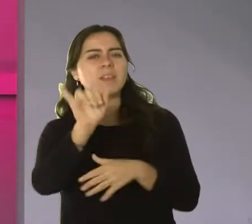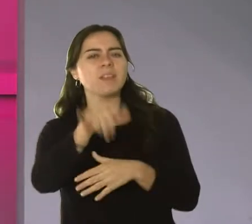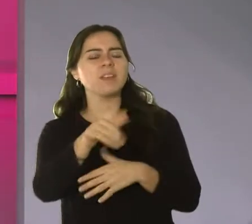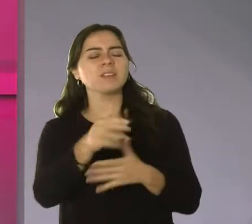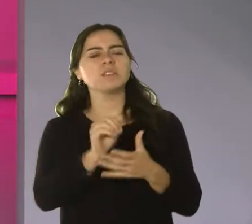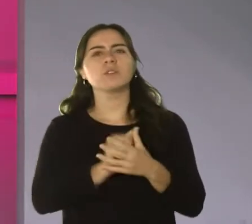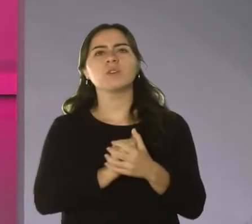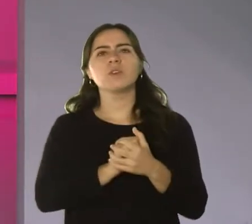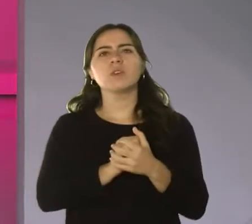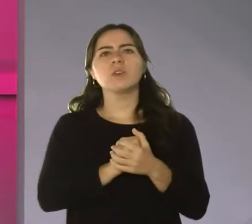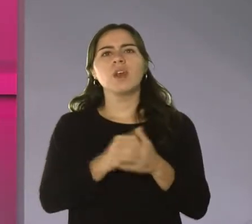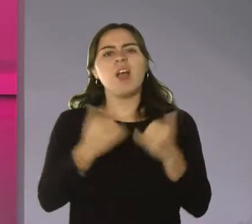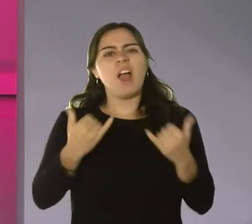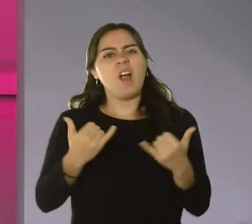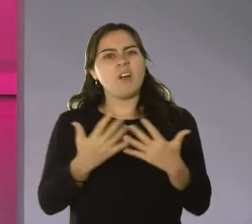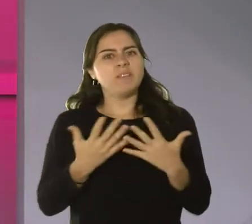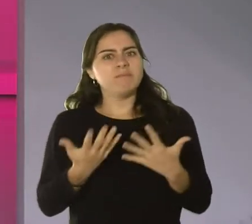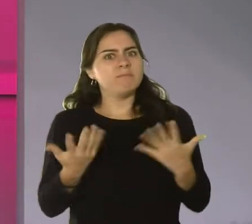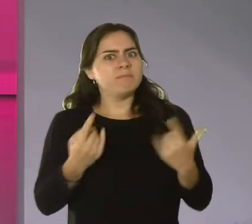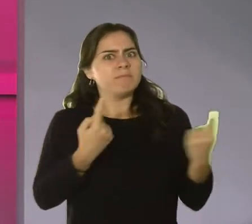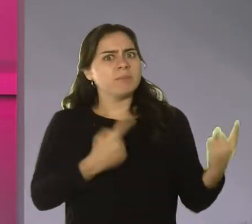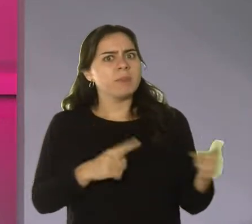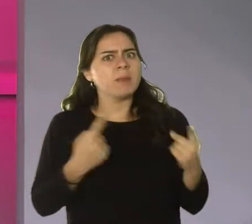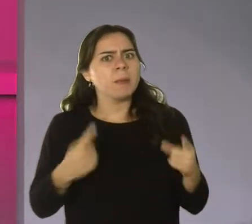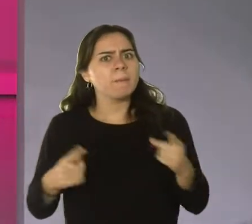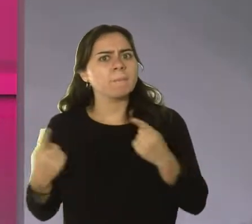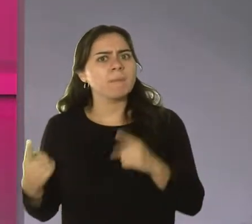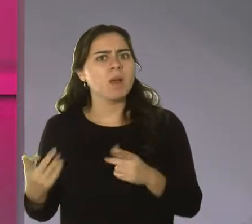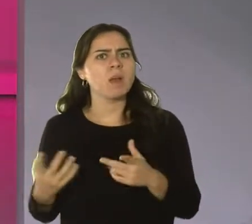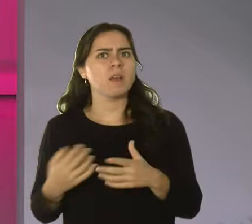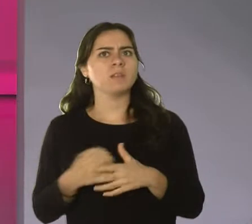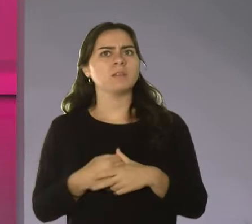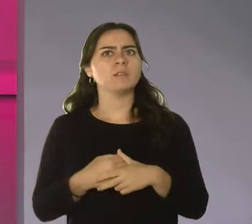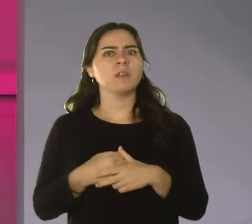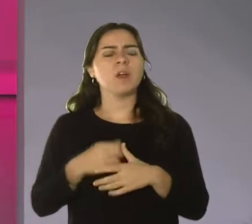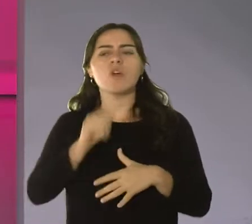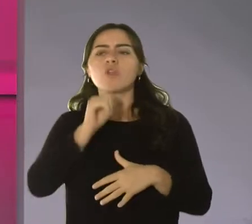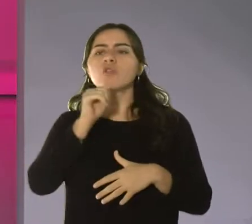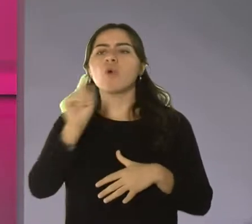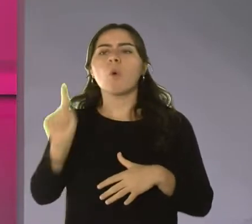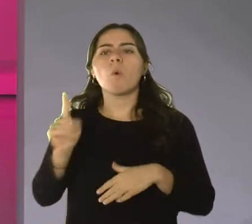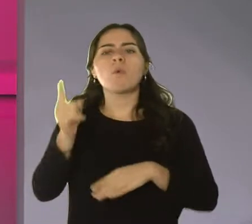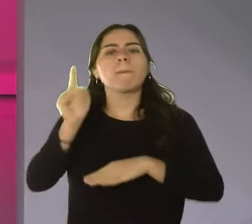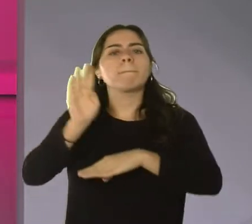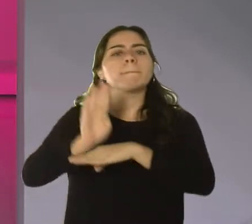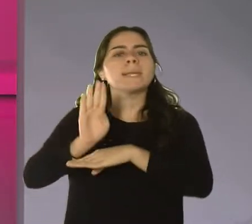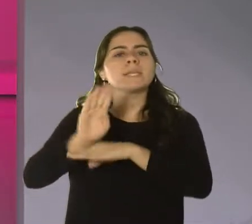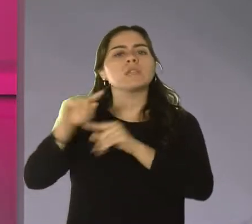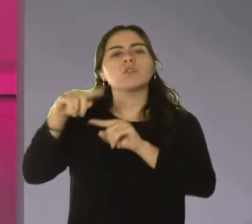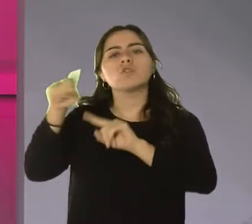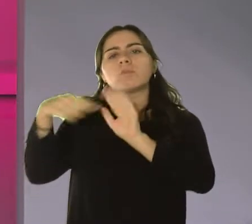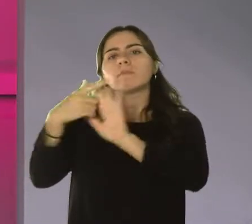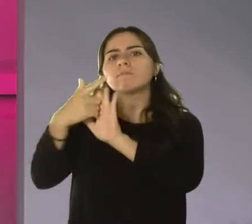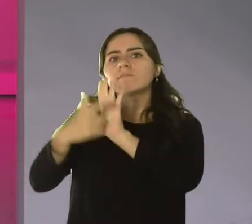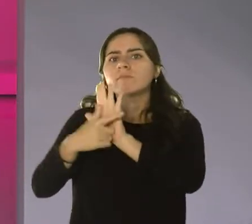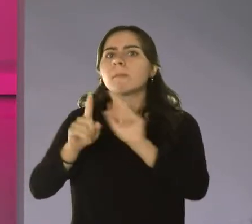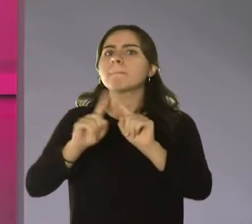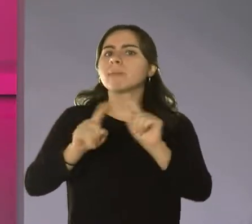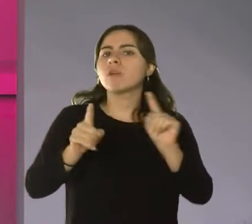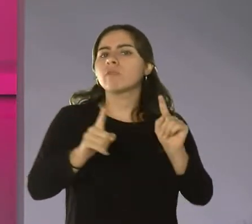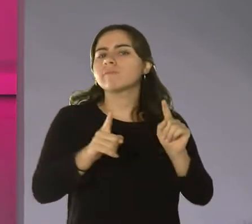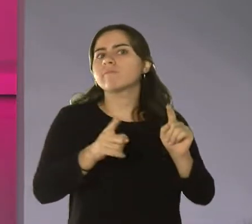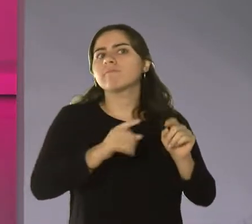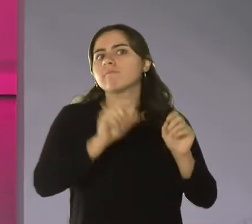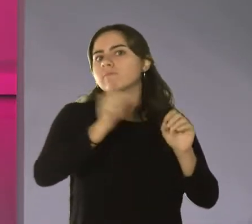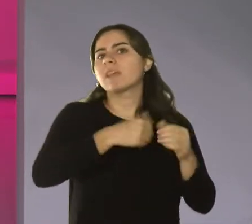Vilariño. ¿Qué está sucediendo? Y no digamos así un comercio de los aspectos legales, pero sí, es un negocio que ustedes